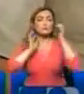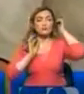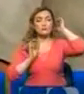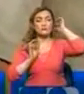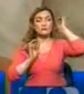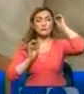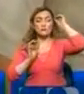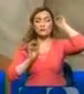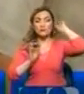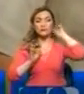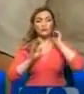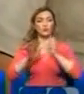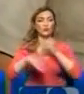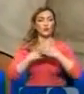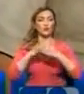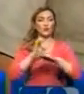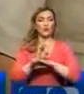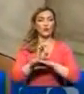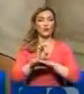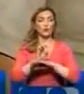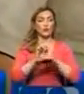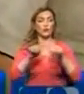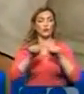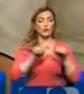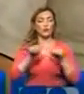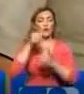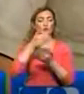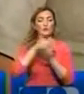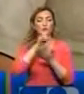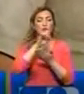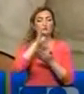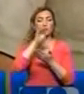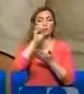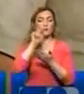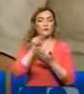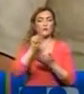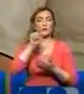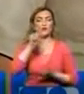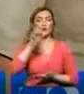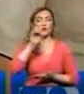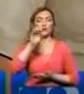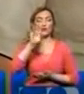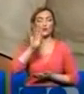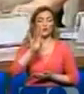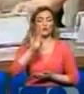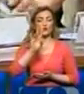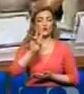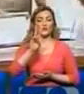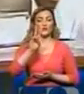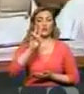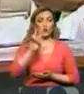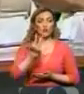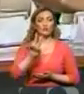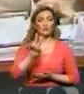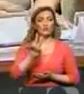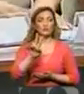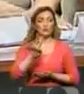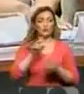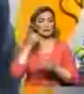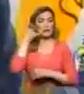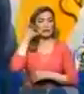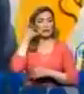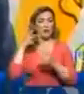nacional se ha suspendido de acuerdo al tema administrativo 170.100 272 vídeos según juan zapata director